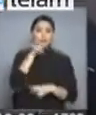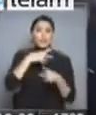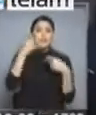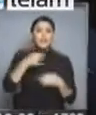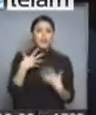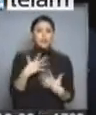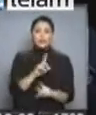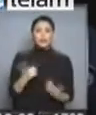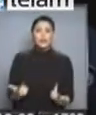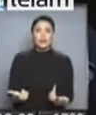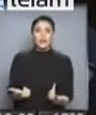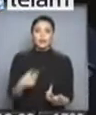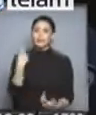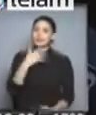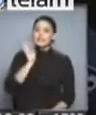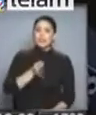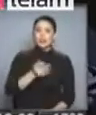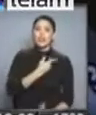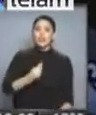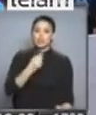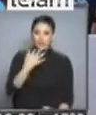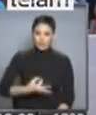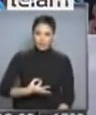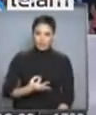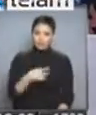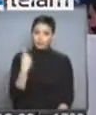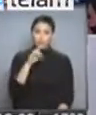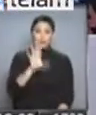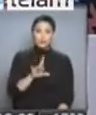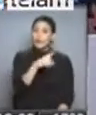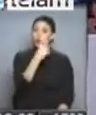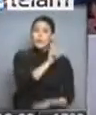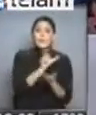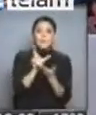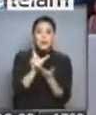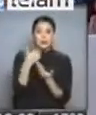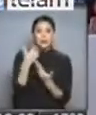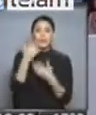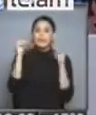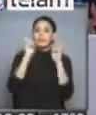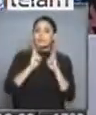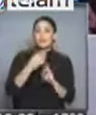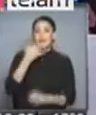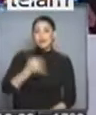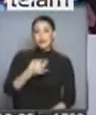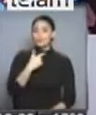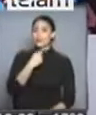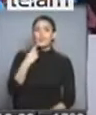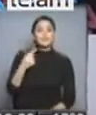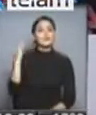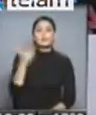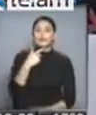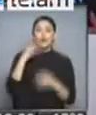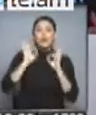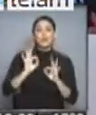ni molestia porque sabemos perfectamente dónde está la verdad. Y somos la única parte que podemos actuar desde la verdad. Y lo quiero decir con todas las